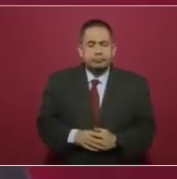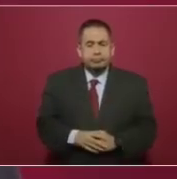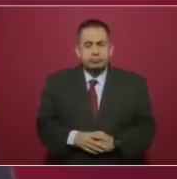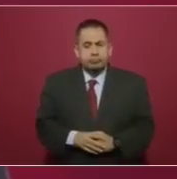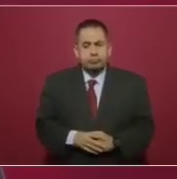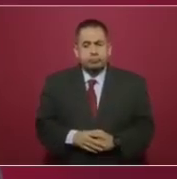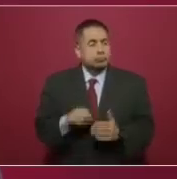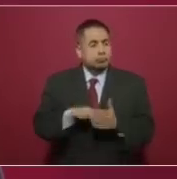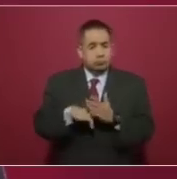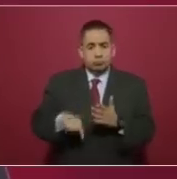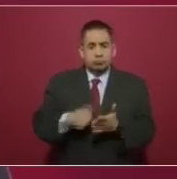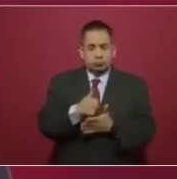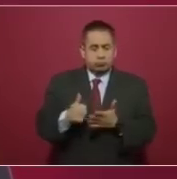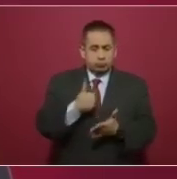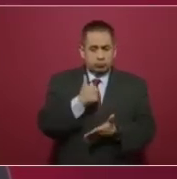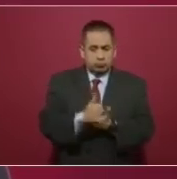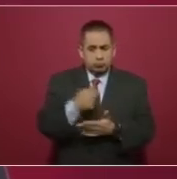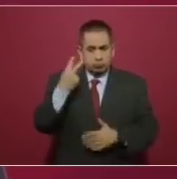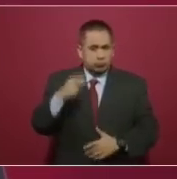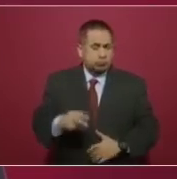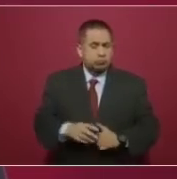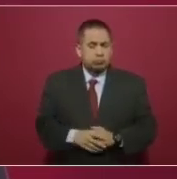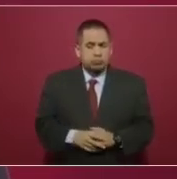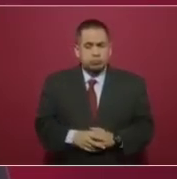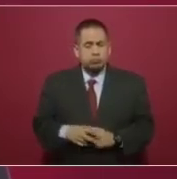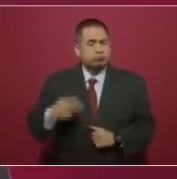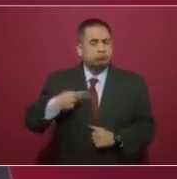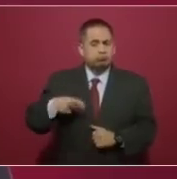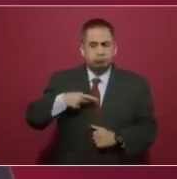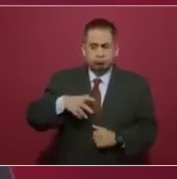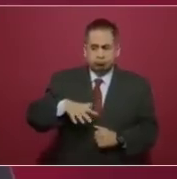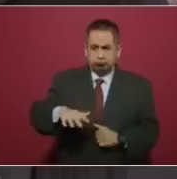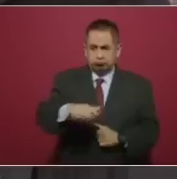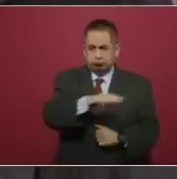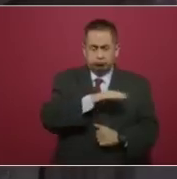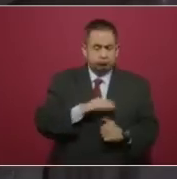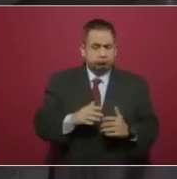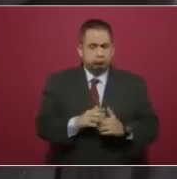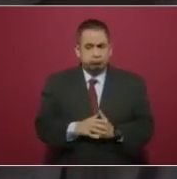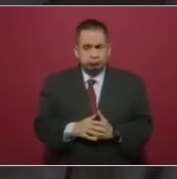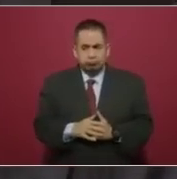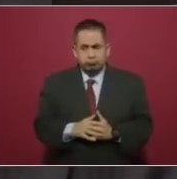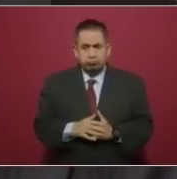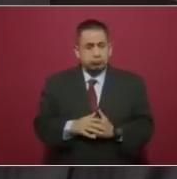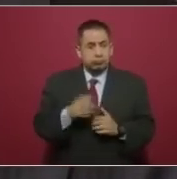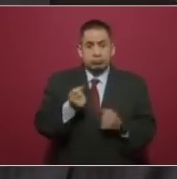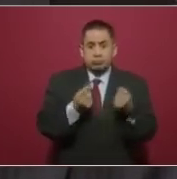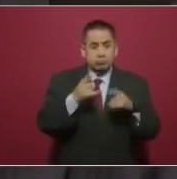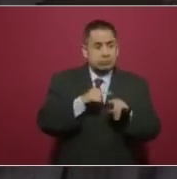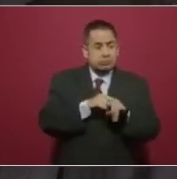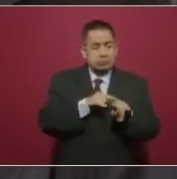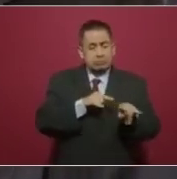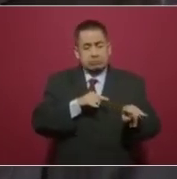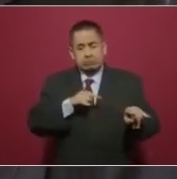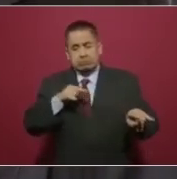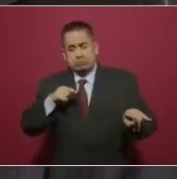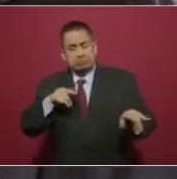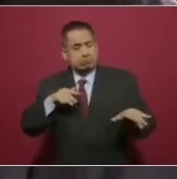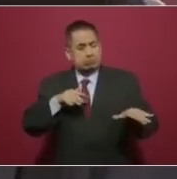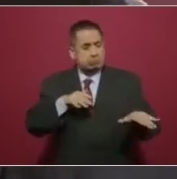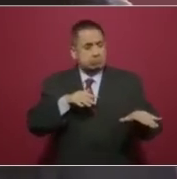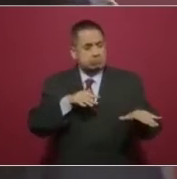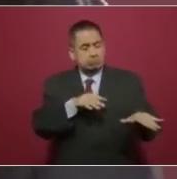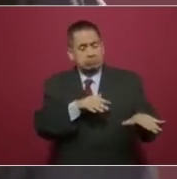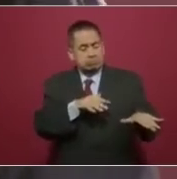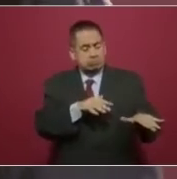Aquí en la Ciudad de México, la gente hace hasta colas para cargar